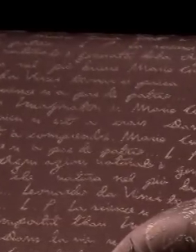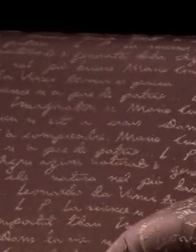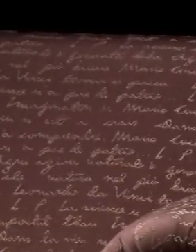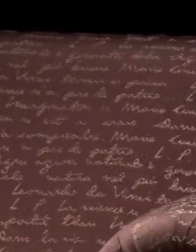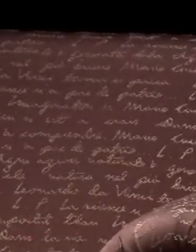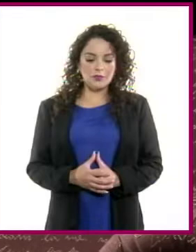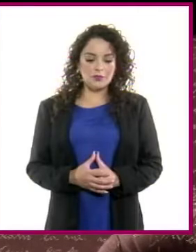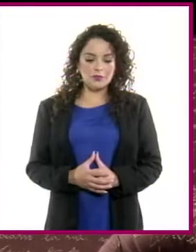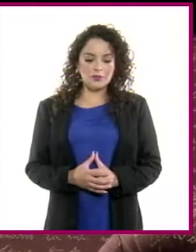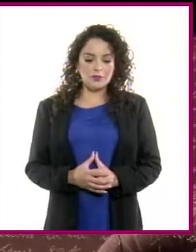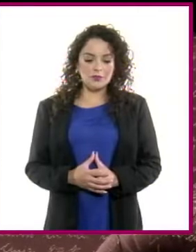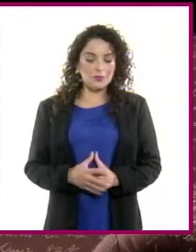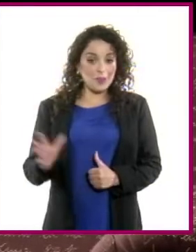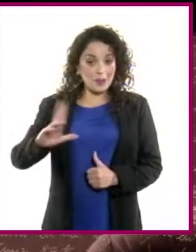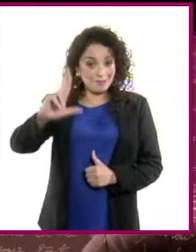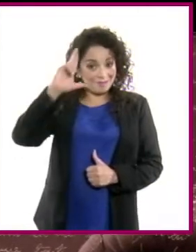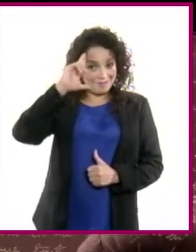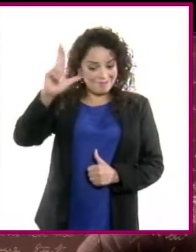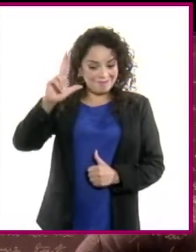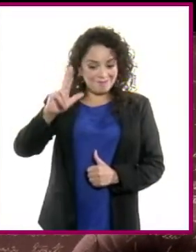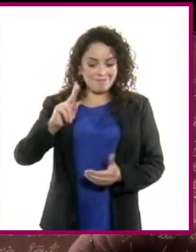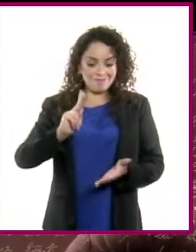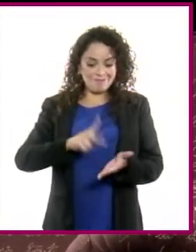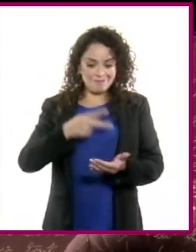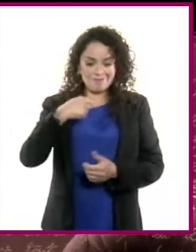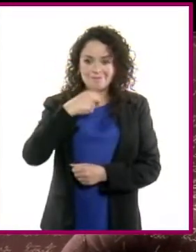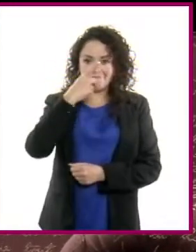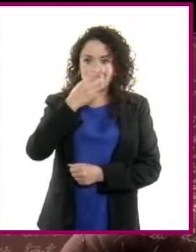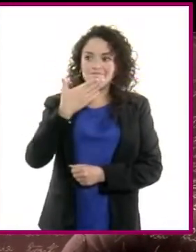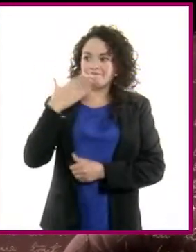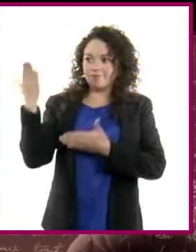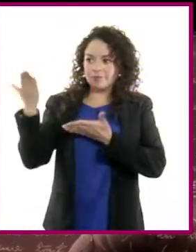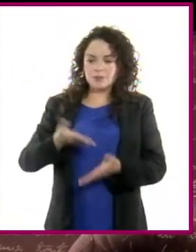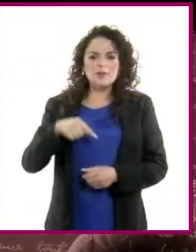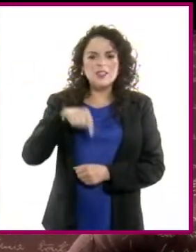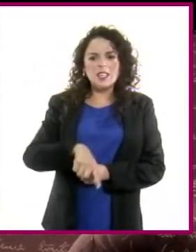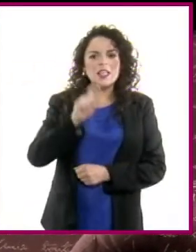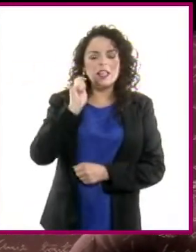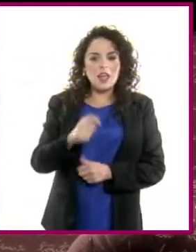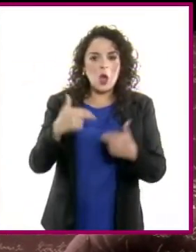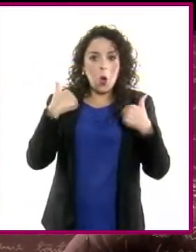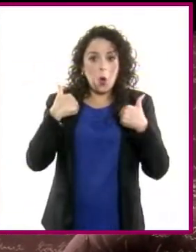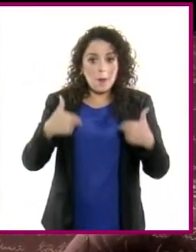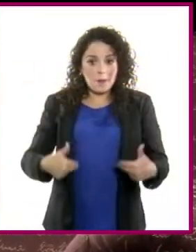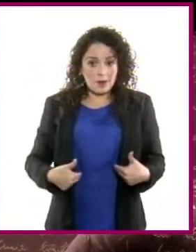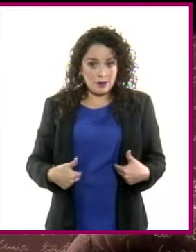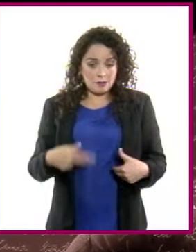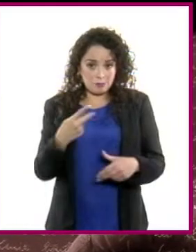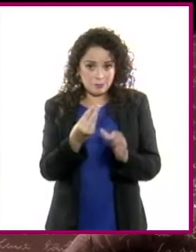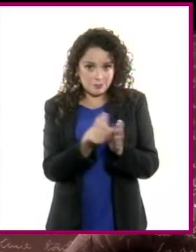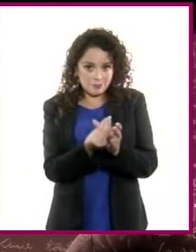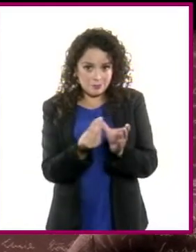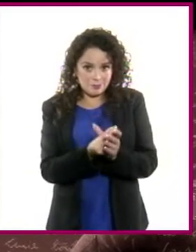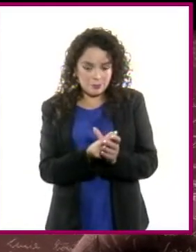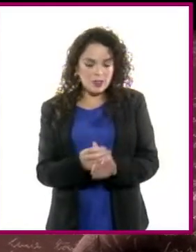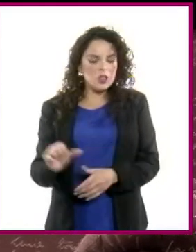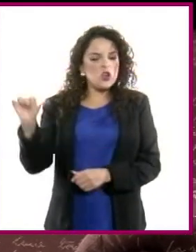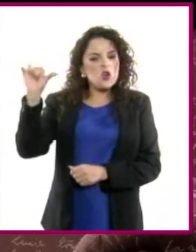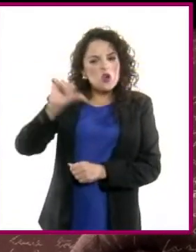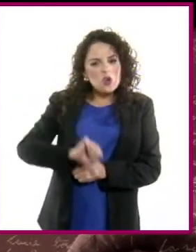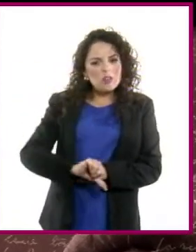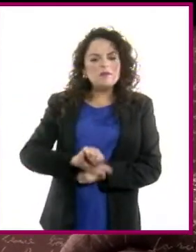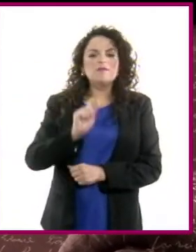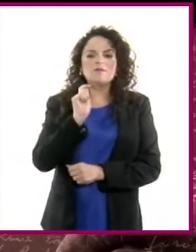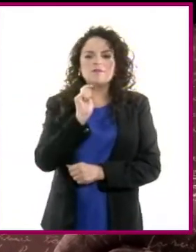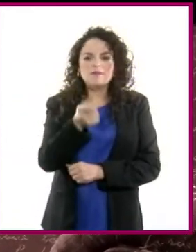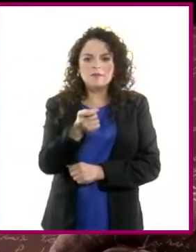Hola. De nueva cuenta te doy la bienvenida a Humanamente, de la sección de Humanidades. Hoy vamos a hablar